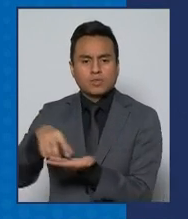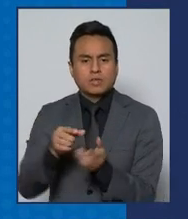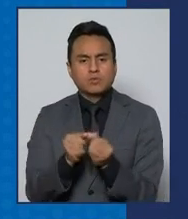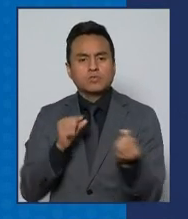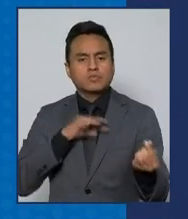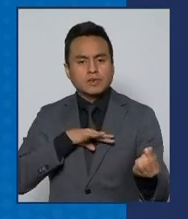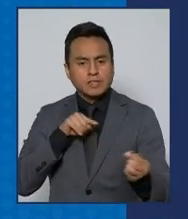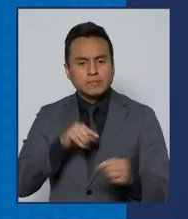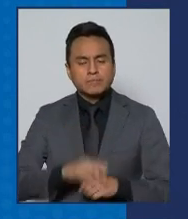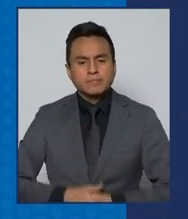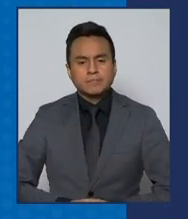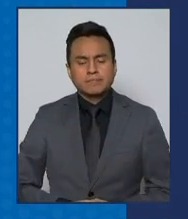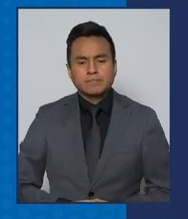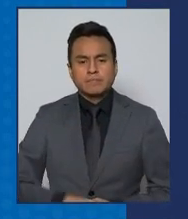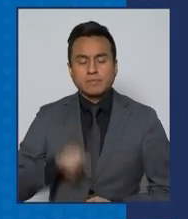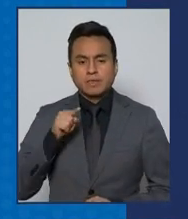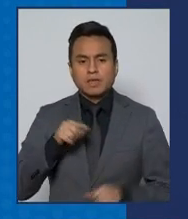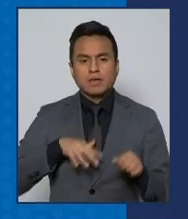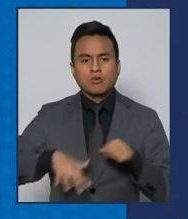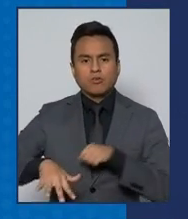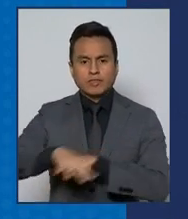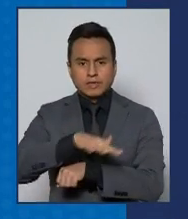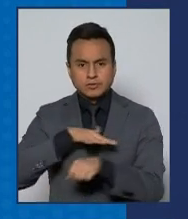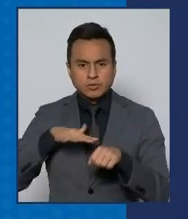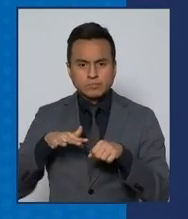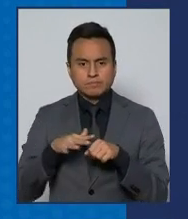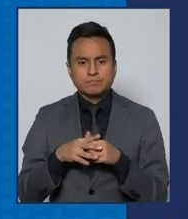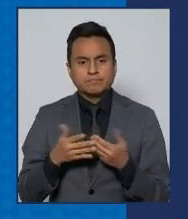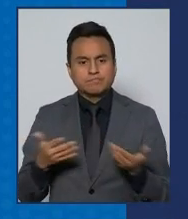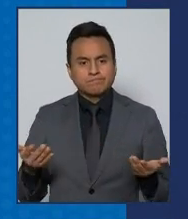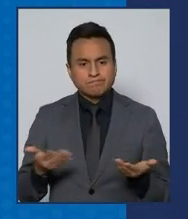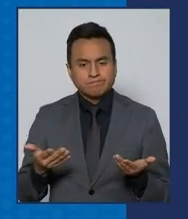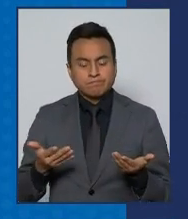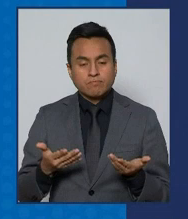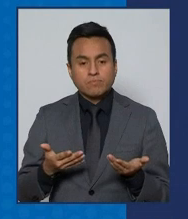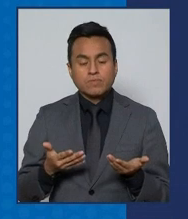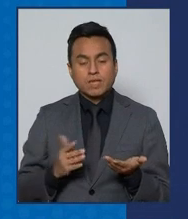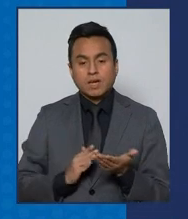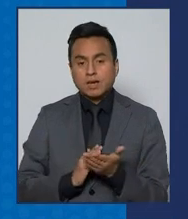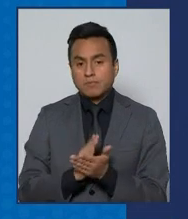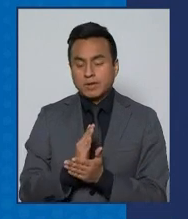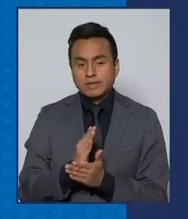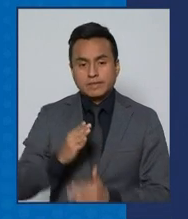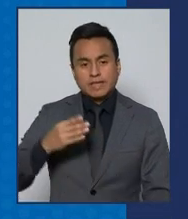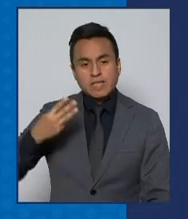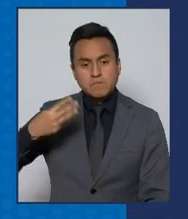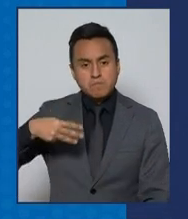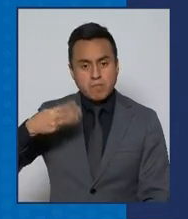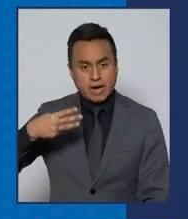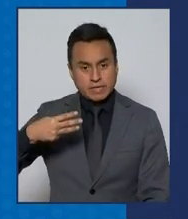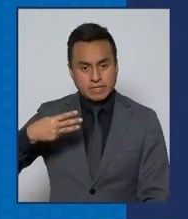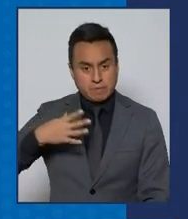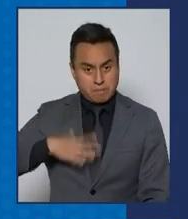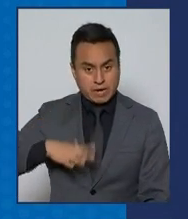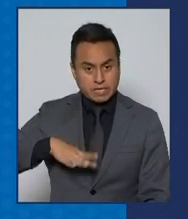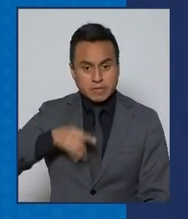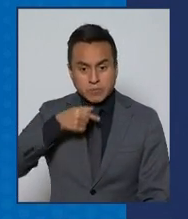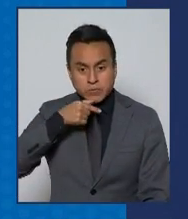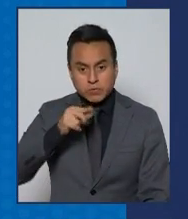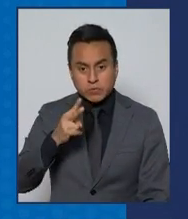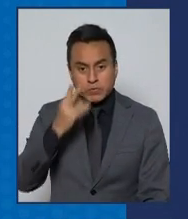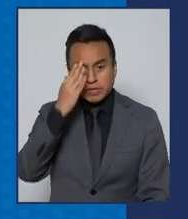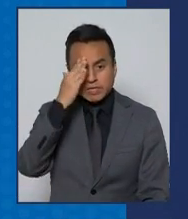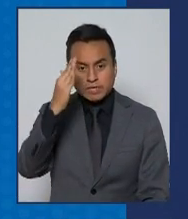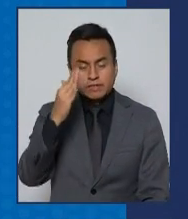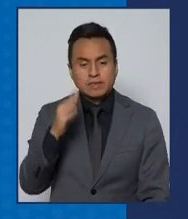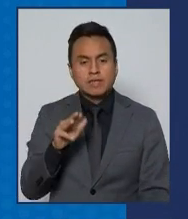país. Y en ese contexto es que a partir del día martes, en dos días más,